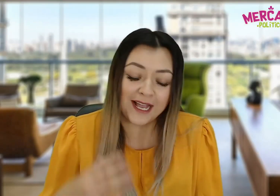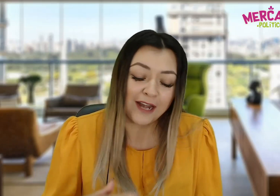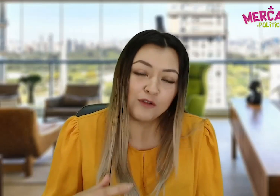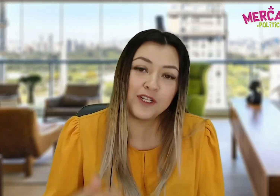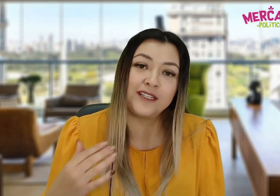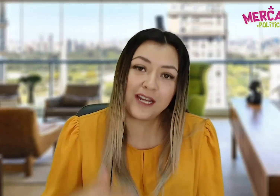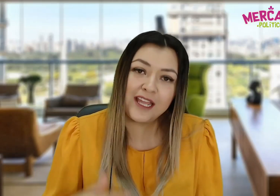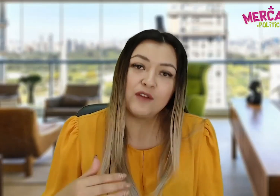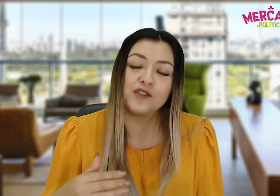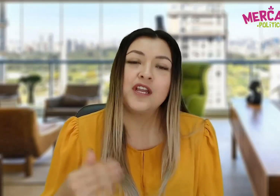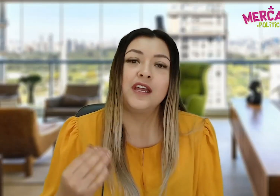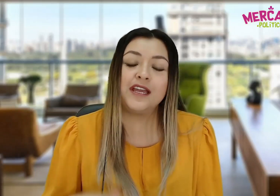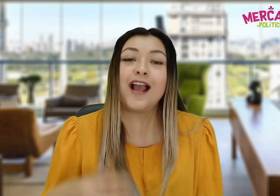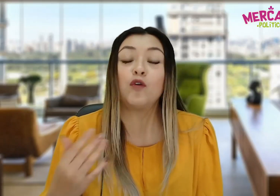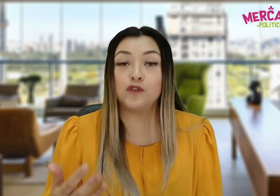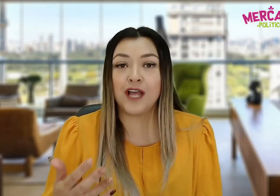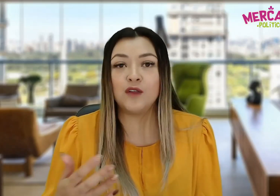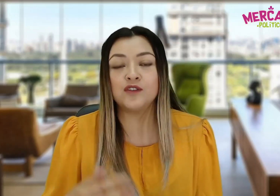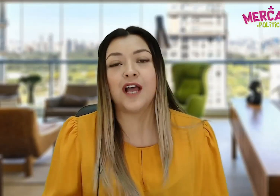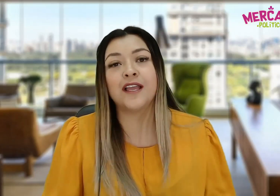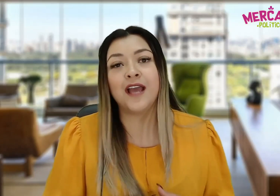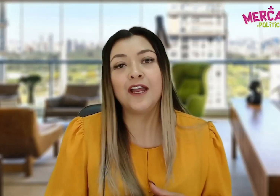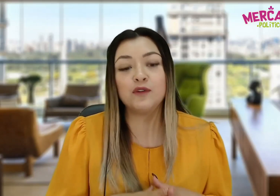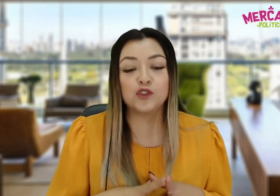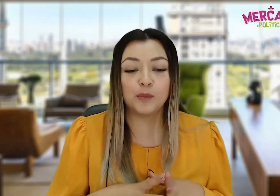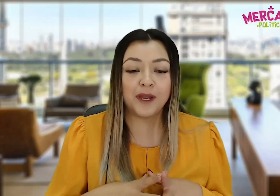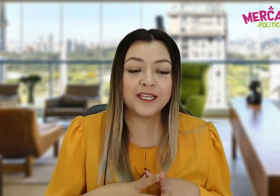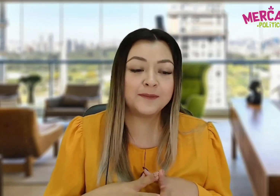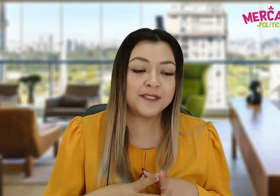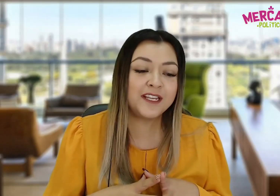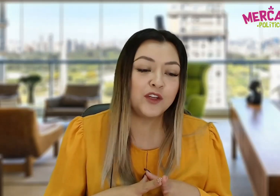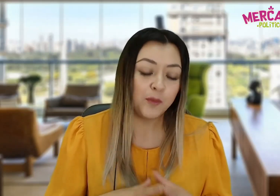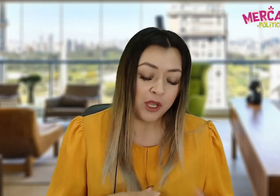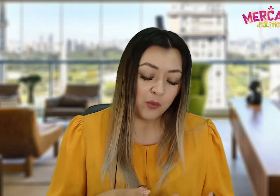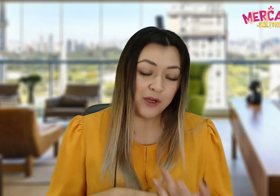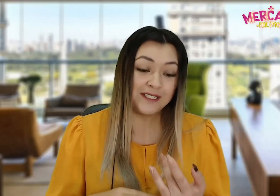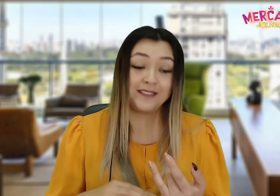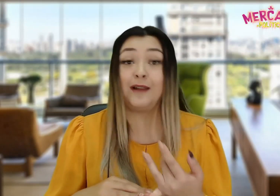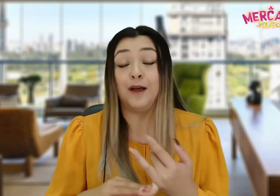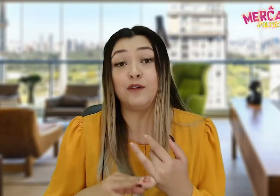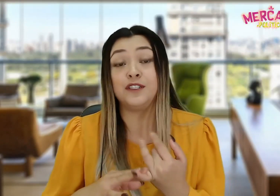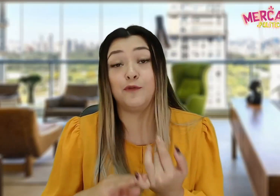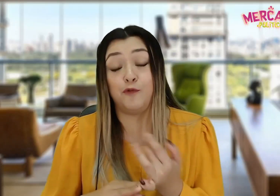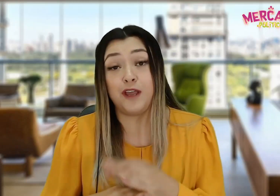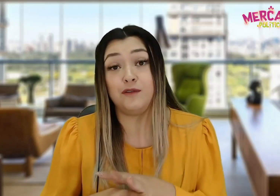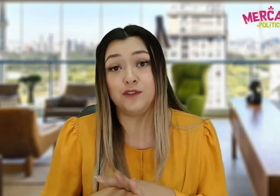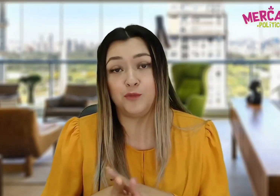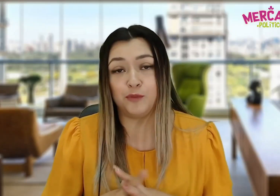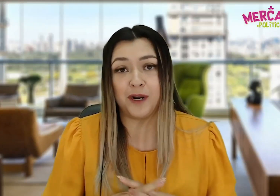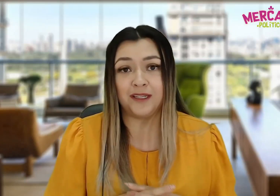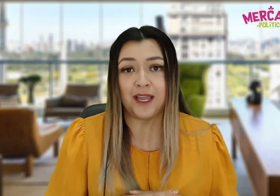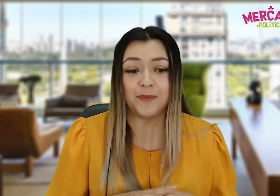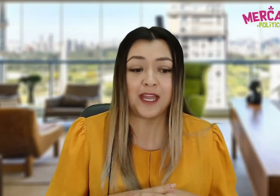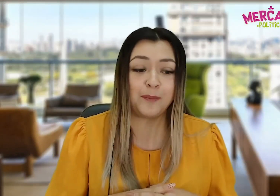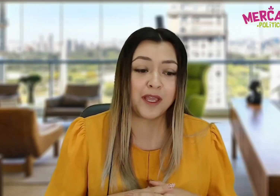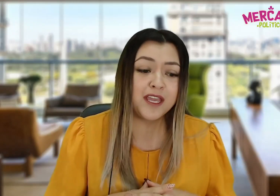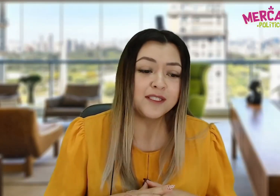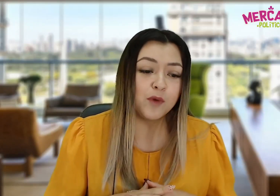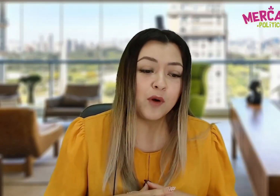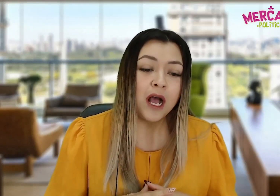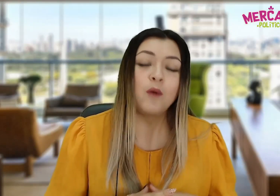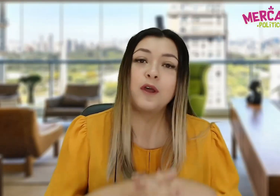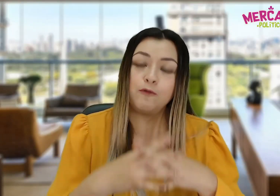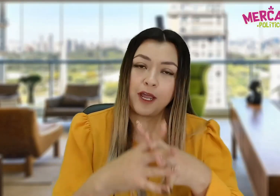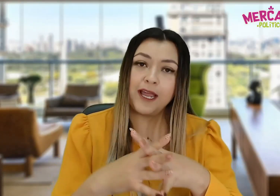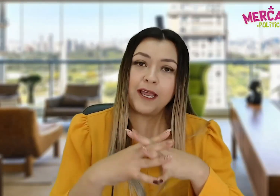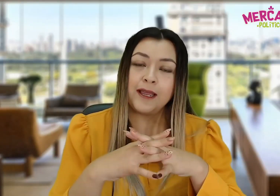funcionarios mexicanos detenidos y acusados allá en nuestro país vecino, pues Salvador Cienfuegos, por parte del